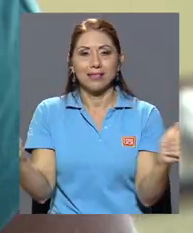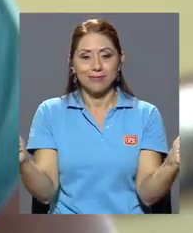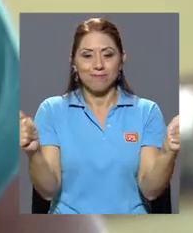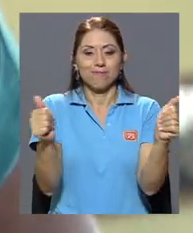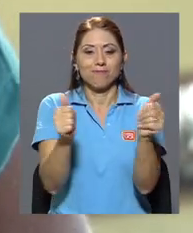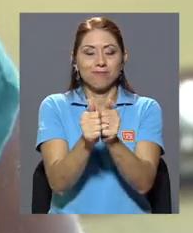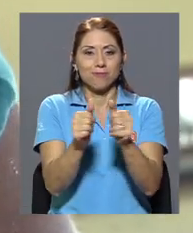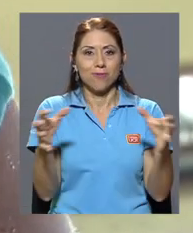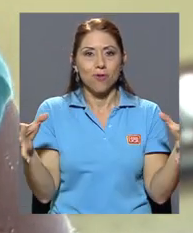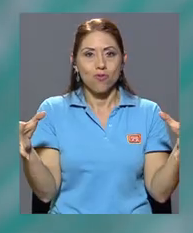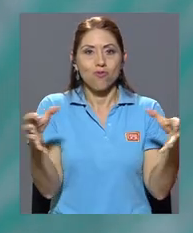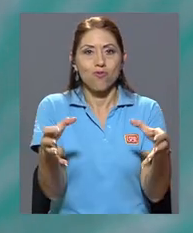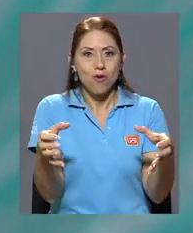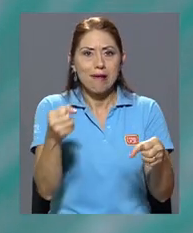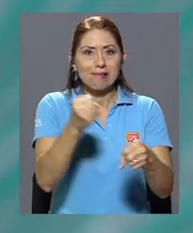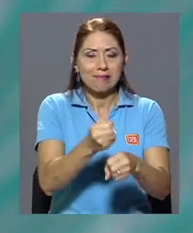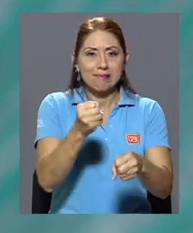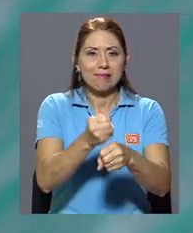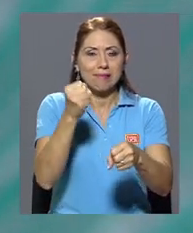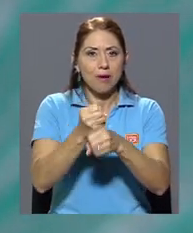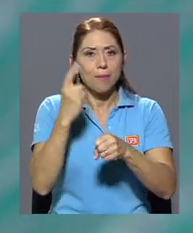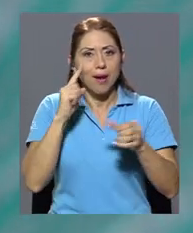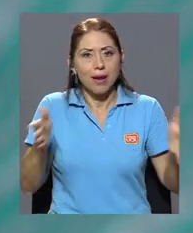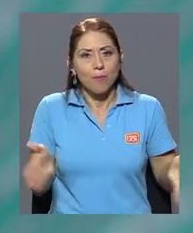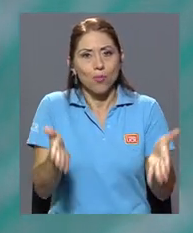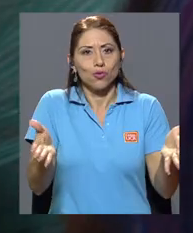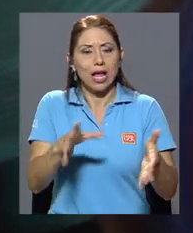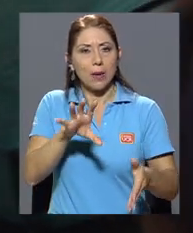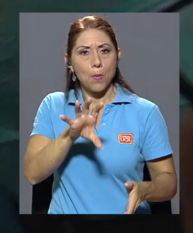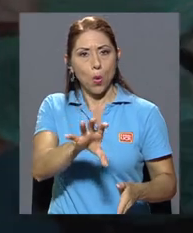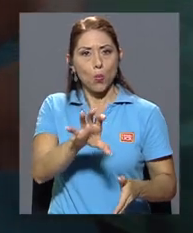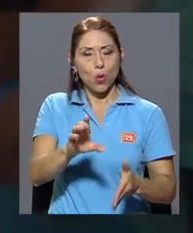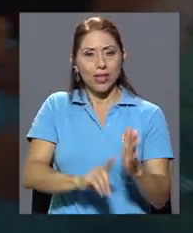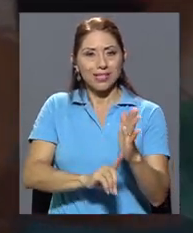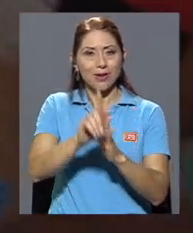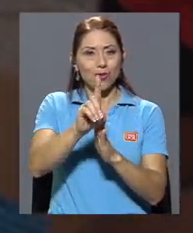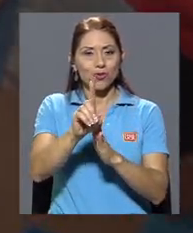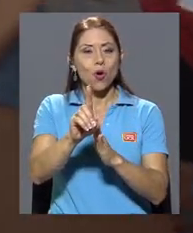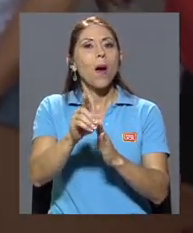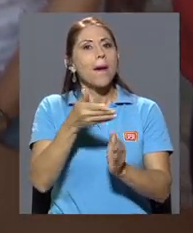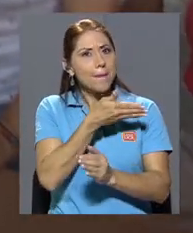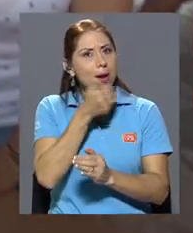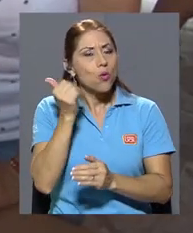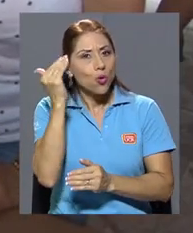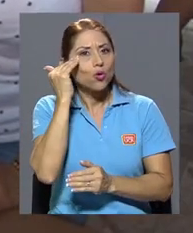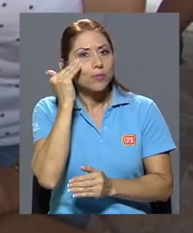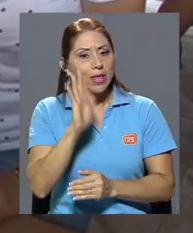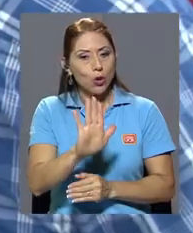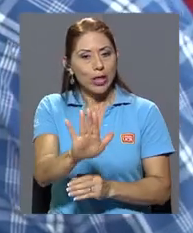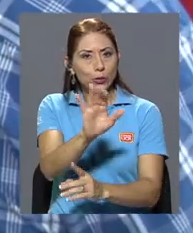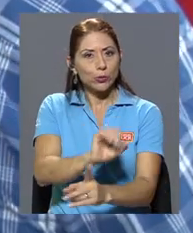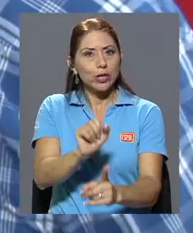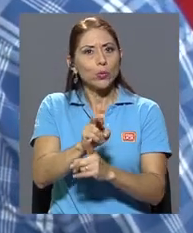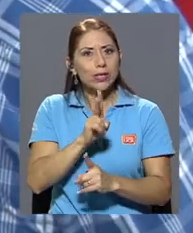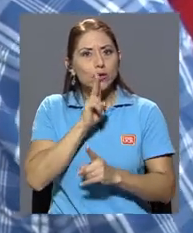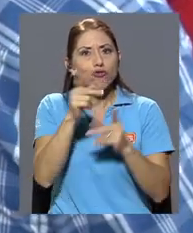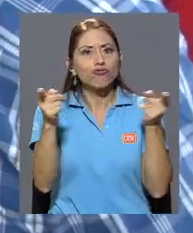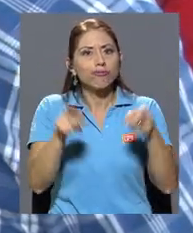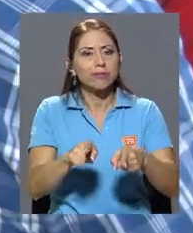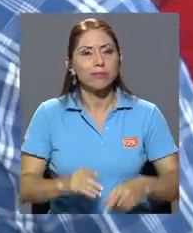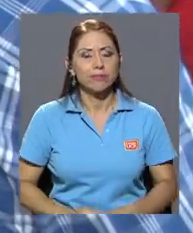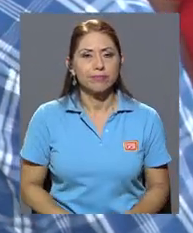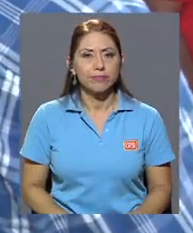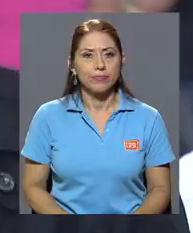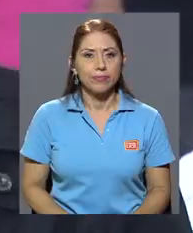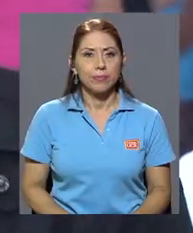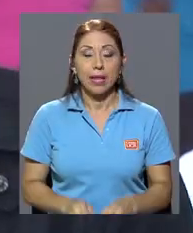trabajarán conjuntamente para impulsar su propio desarrollo, desde un mejor conocimiento de sus realidades.